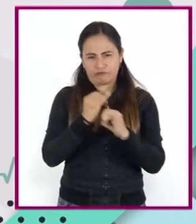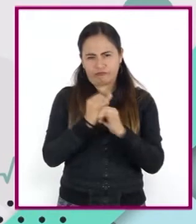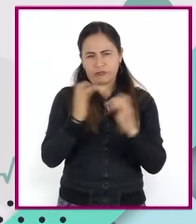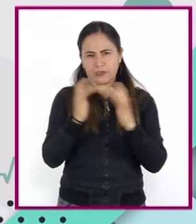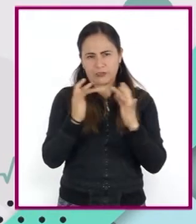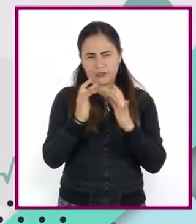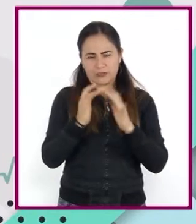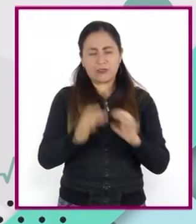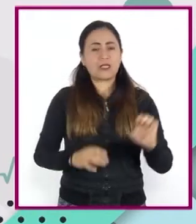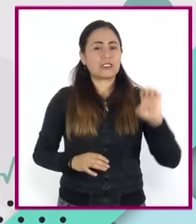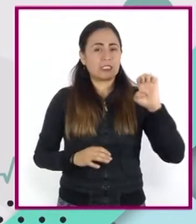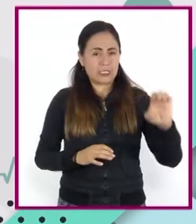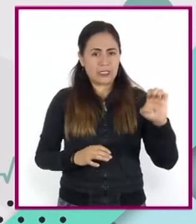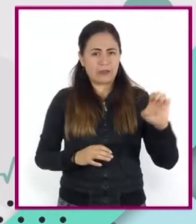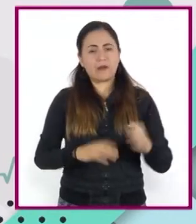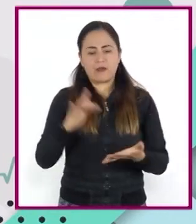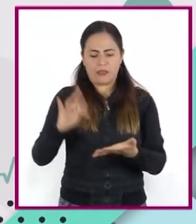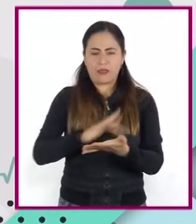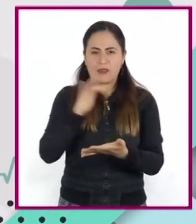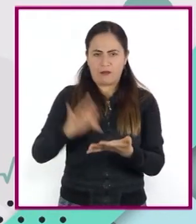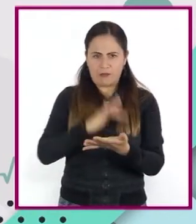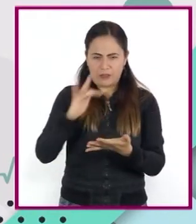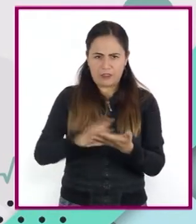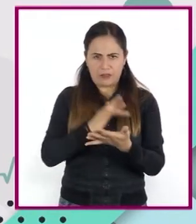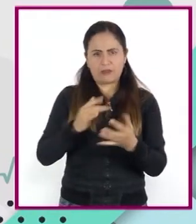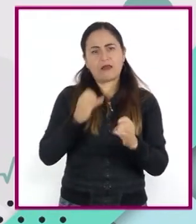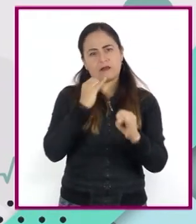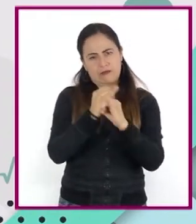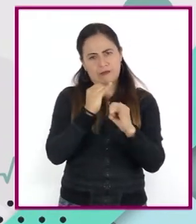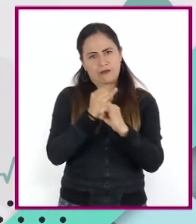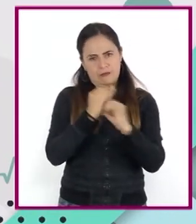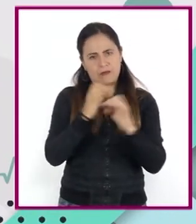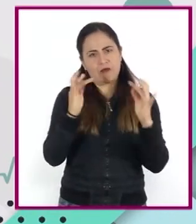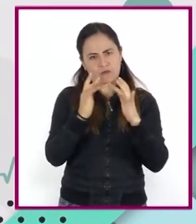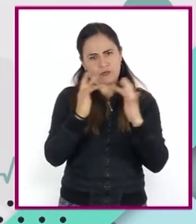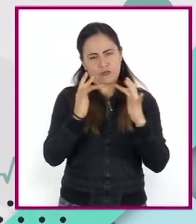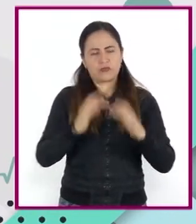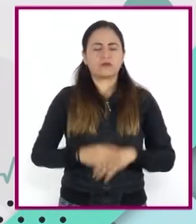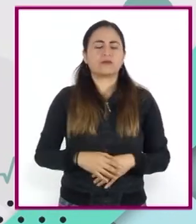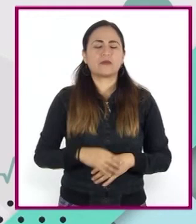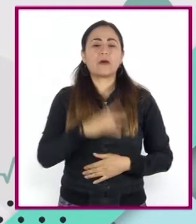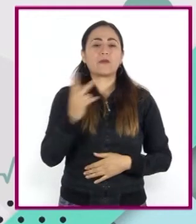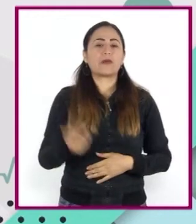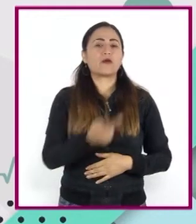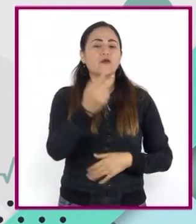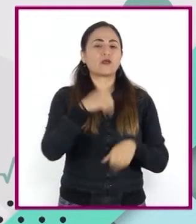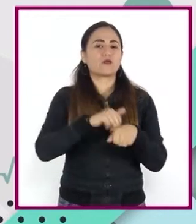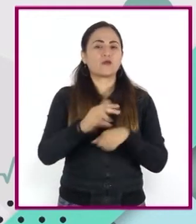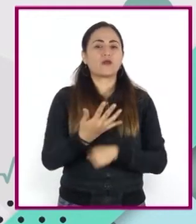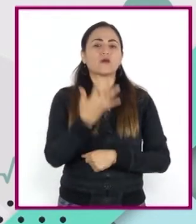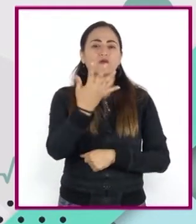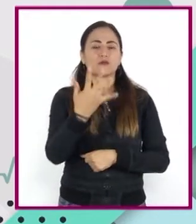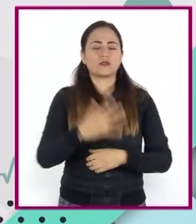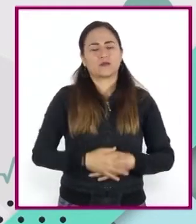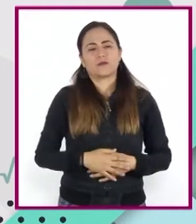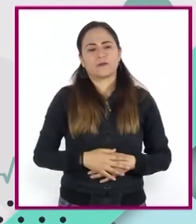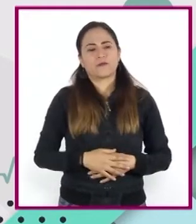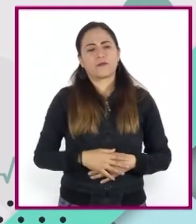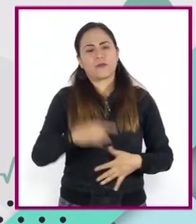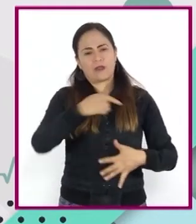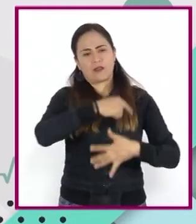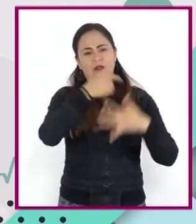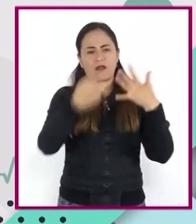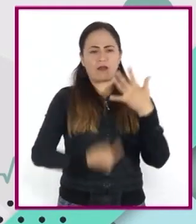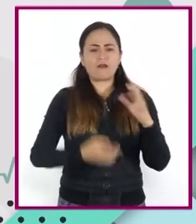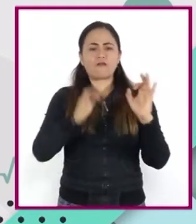E inciso E, tableta con acceso a Internet. Y pregunta 5. ¿A través de cuál de los siguientes